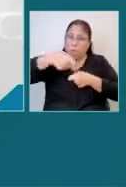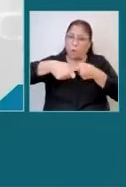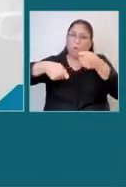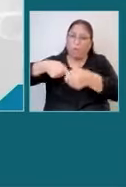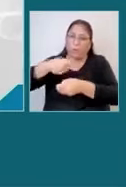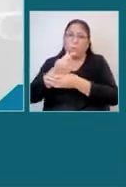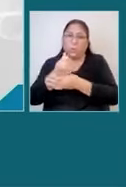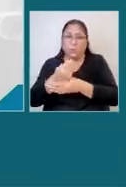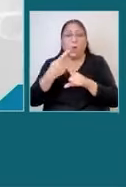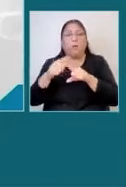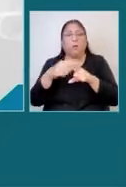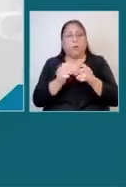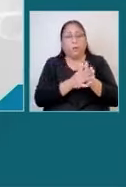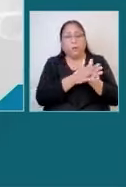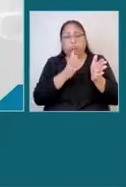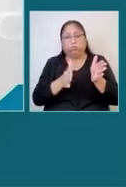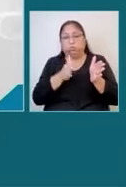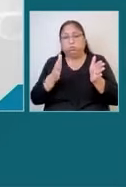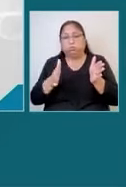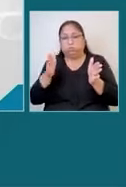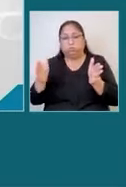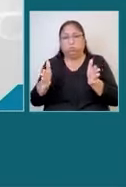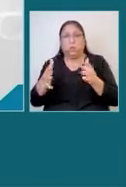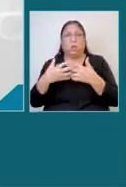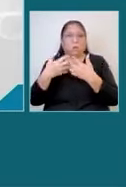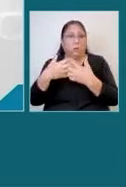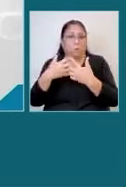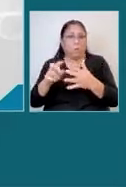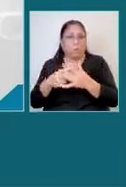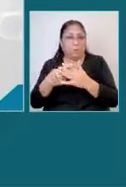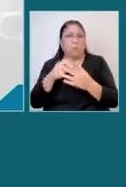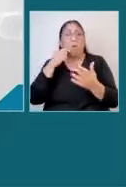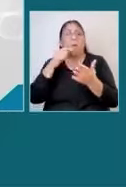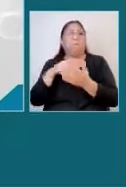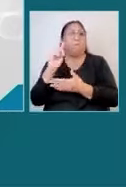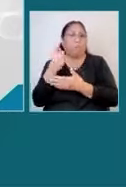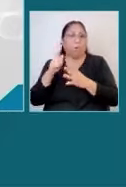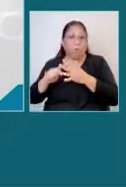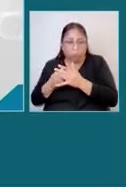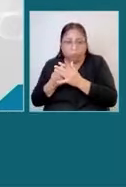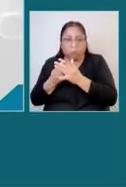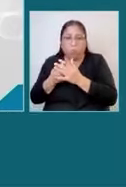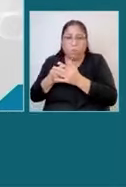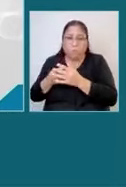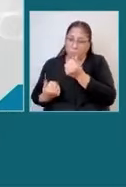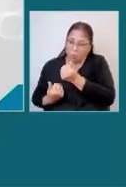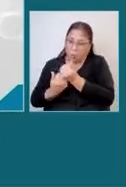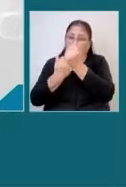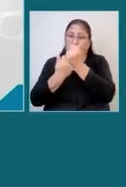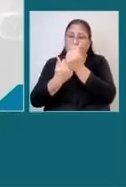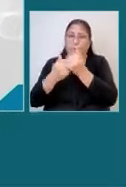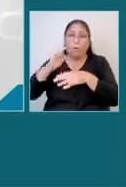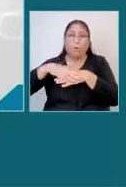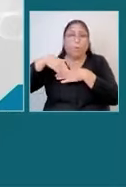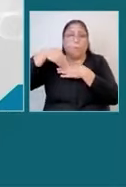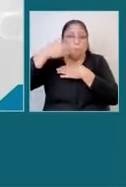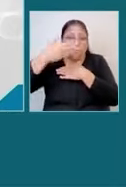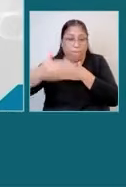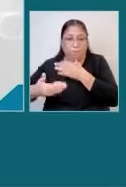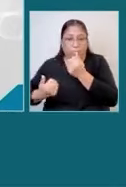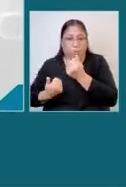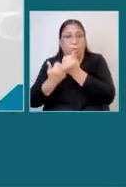las distintas etapas de crecimiento del emprendedor, ¿no? Primero con el capital semilla inicial, luego con el capital semilla